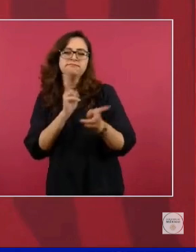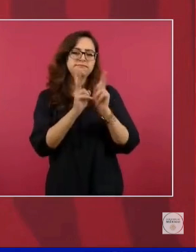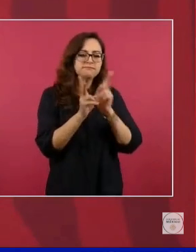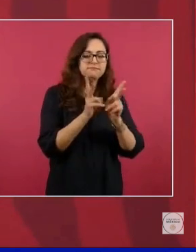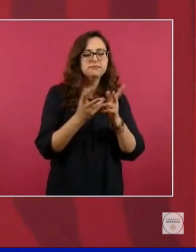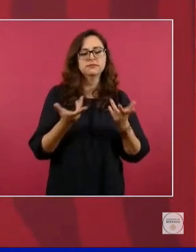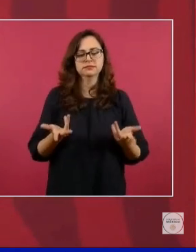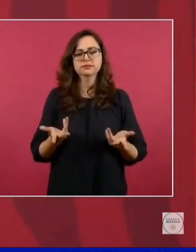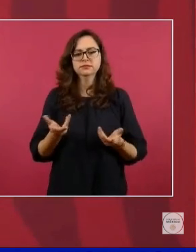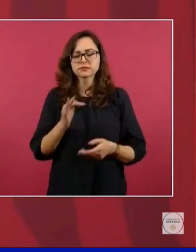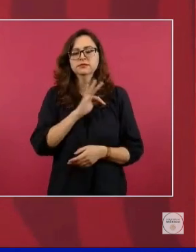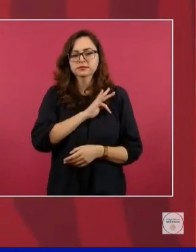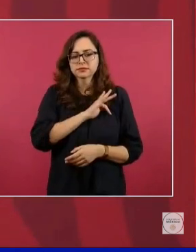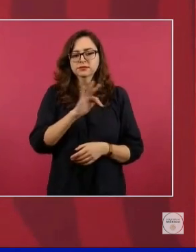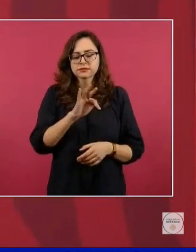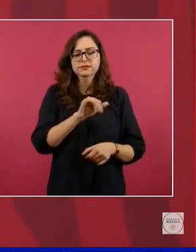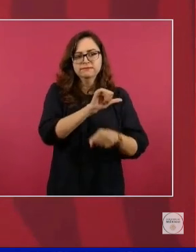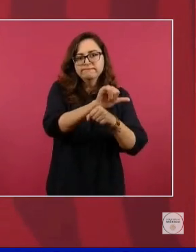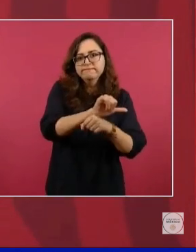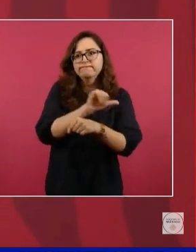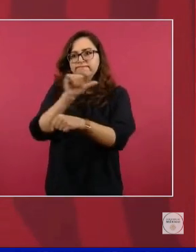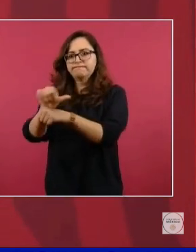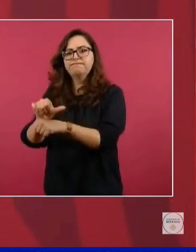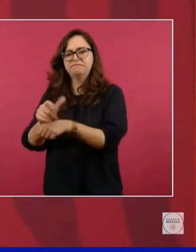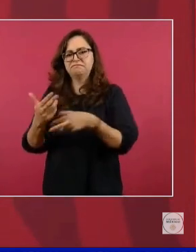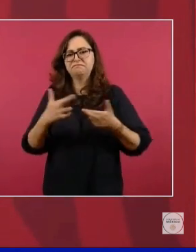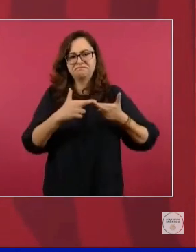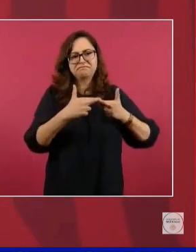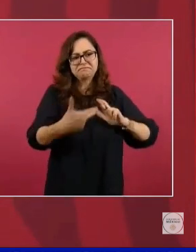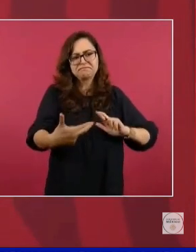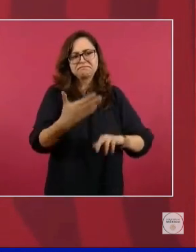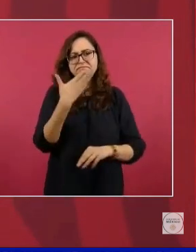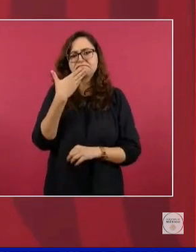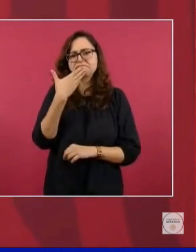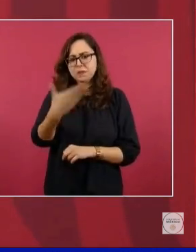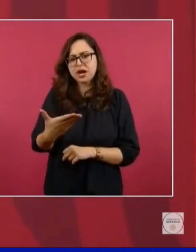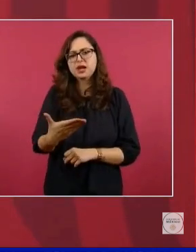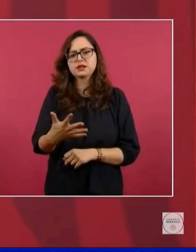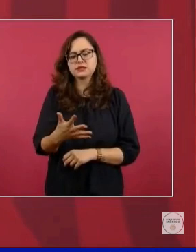tenemos relaciones, y buenas relaciones, y